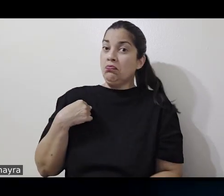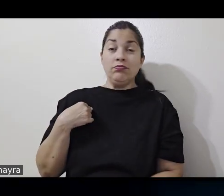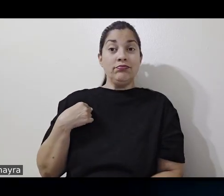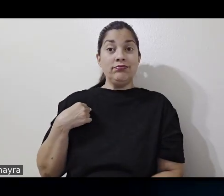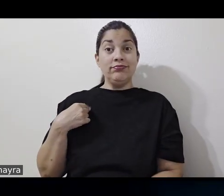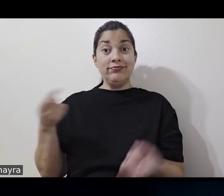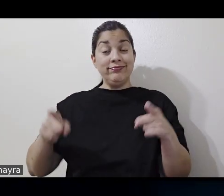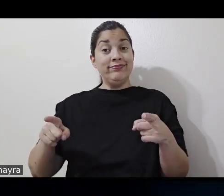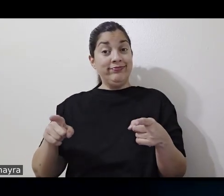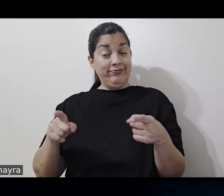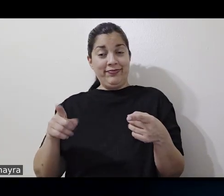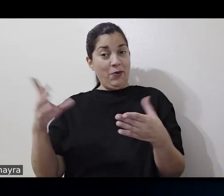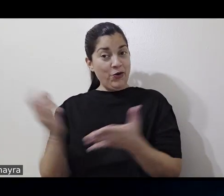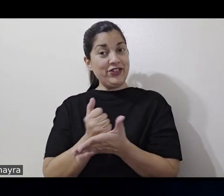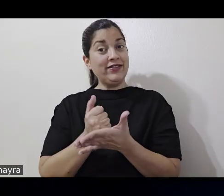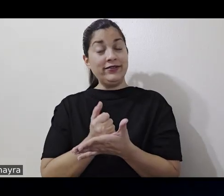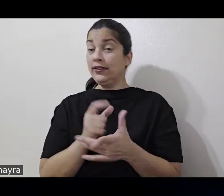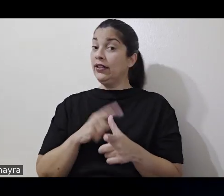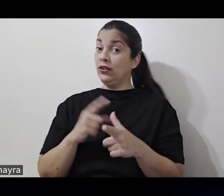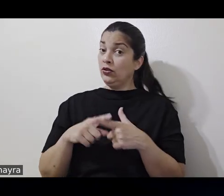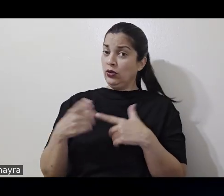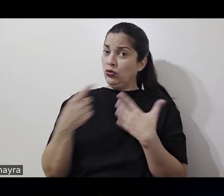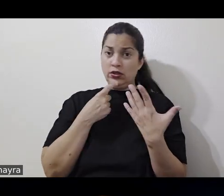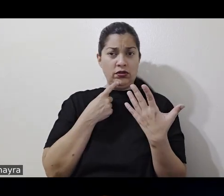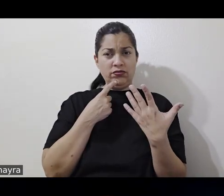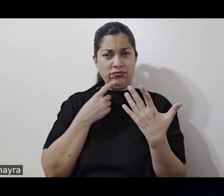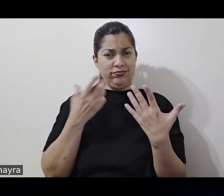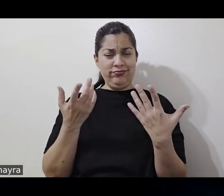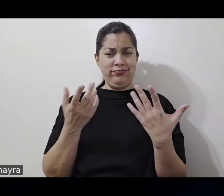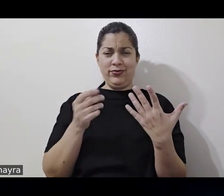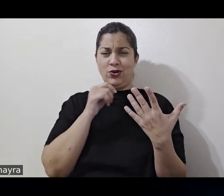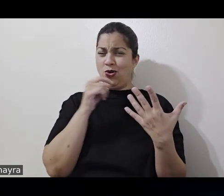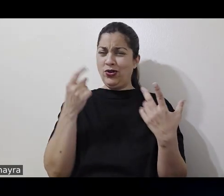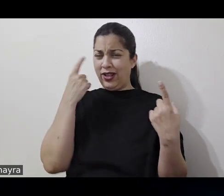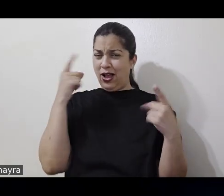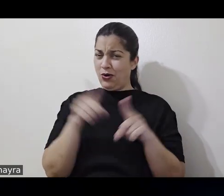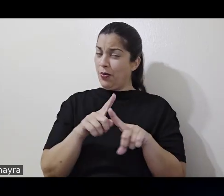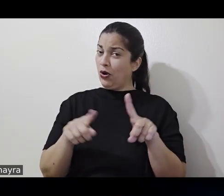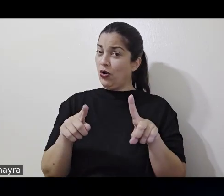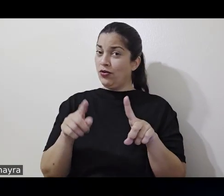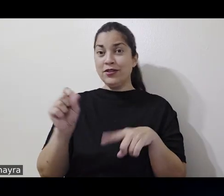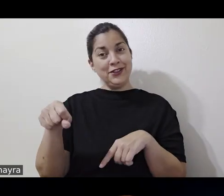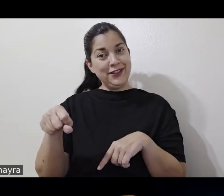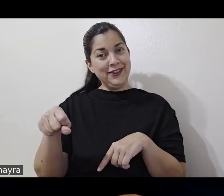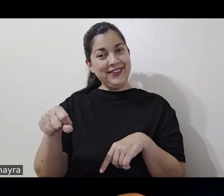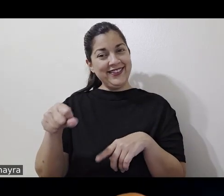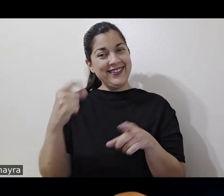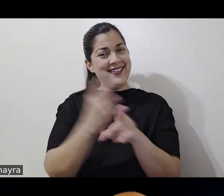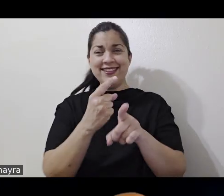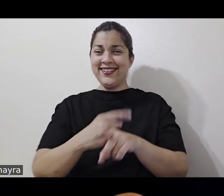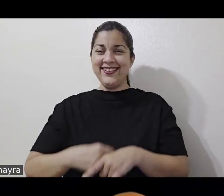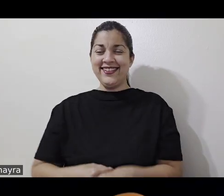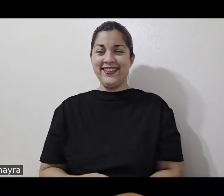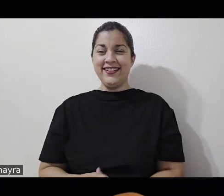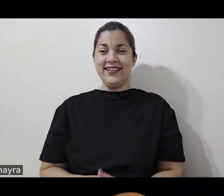perder. Sí, porque de momento tú dices Atrapado Ficticio, tú dices como que una cosa con otra, pero sí va. Sí, exacto, sí. Son